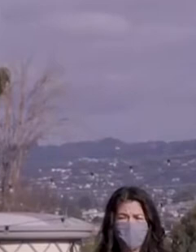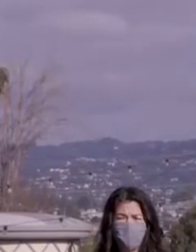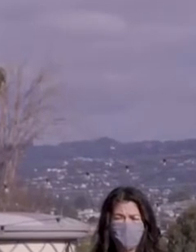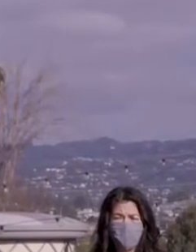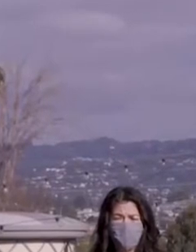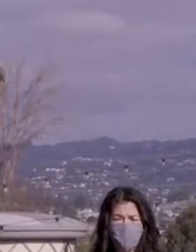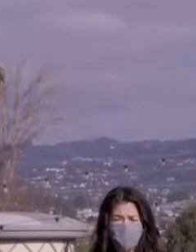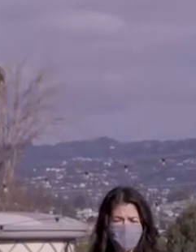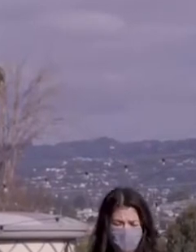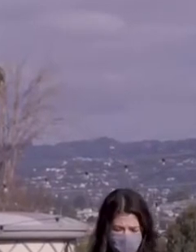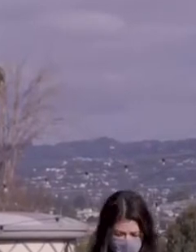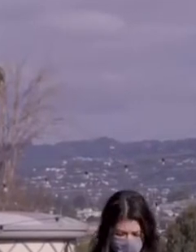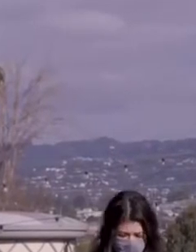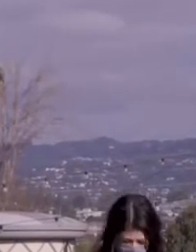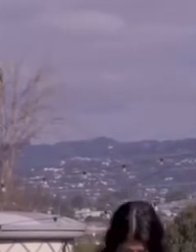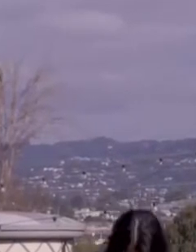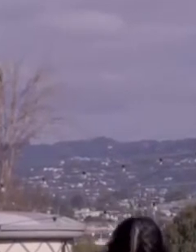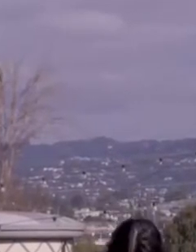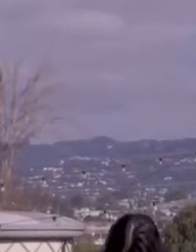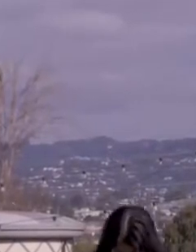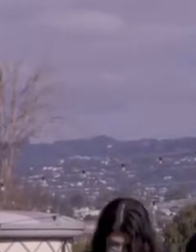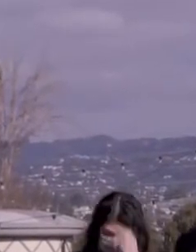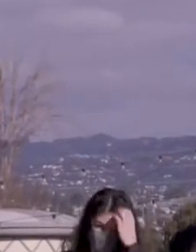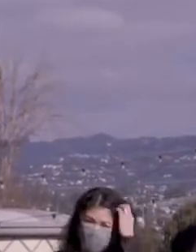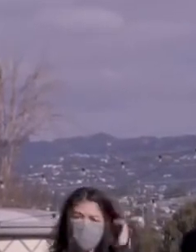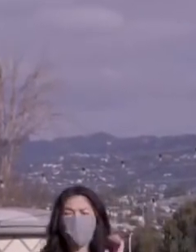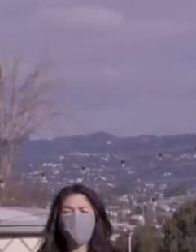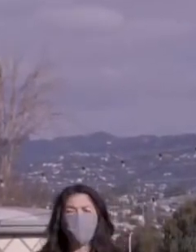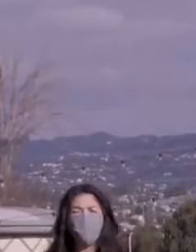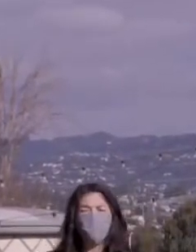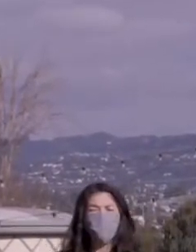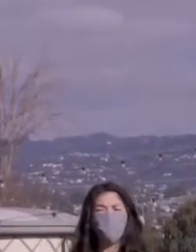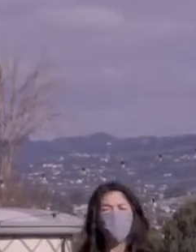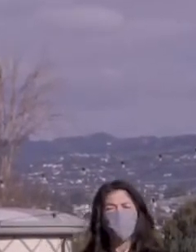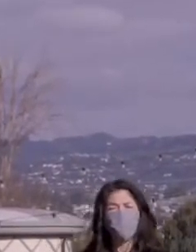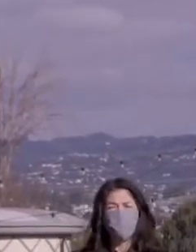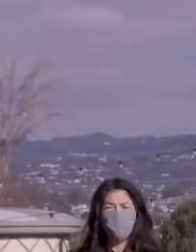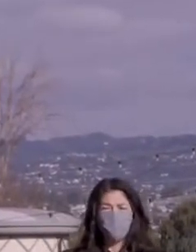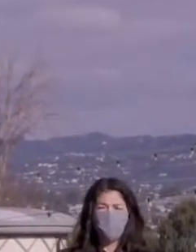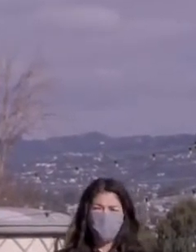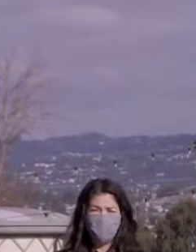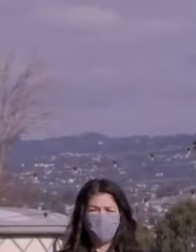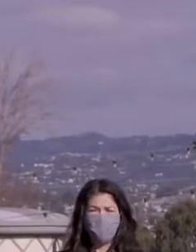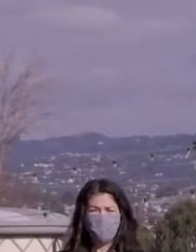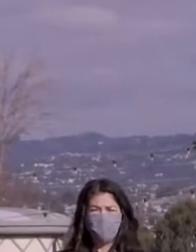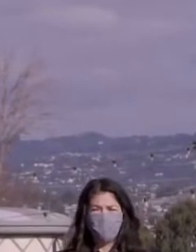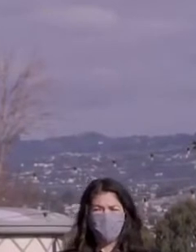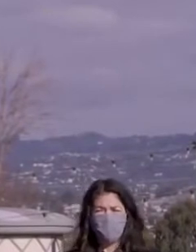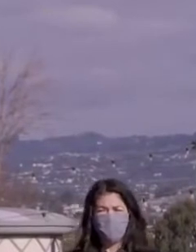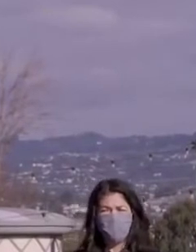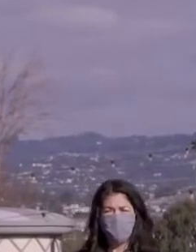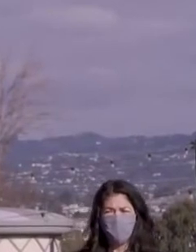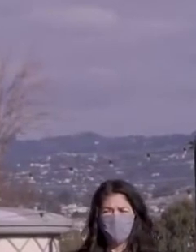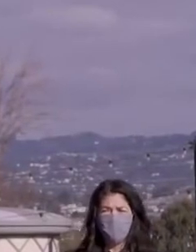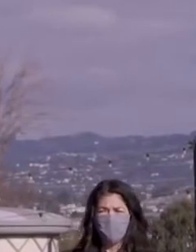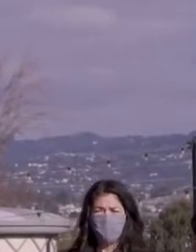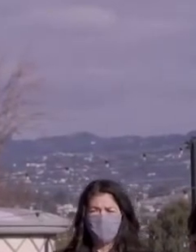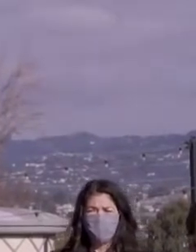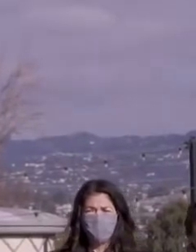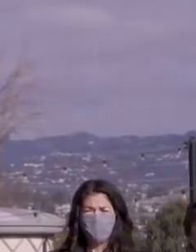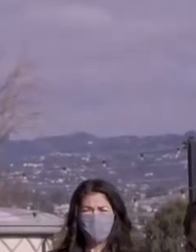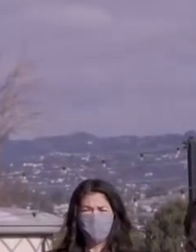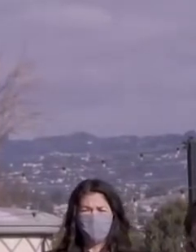buenos días a todos soy de cabo el presidente de los grandes quiero darles la bienvenida a oakland california